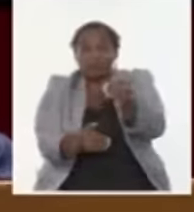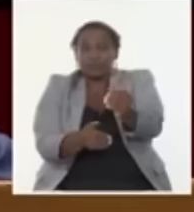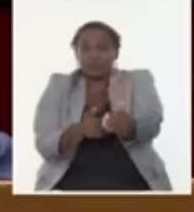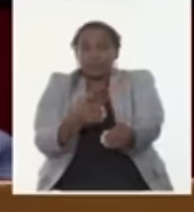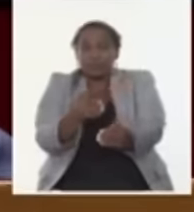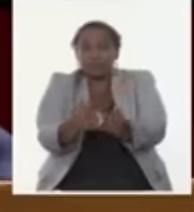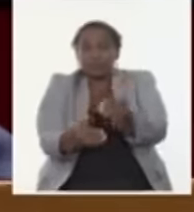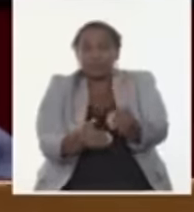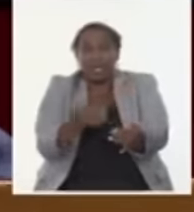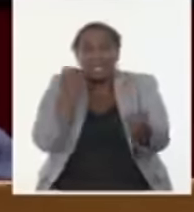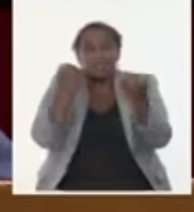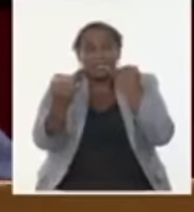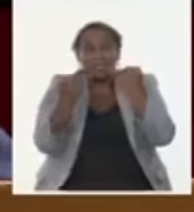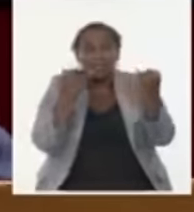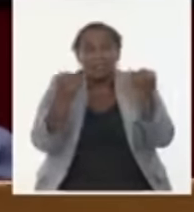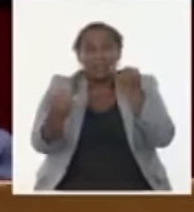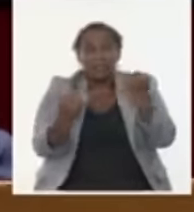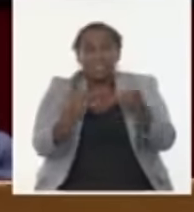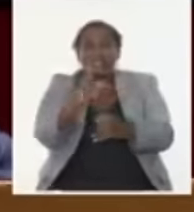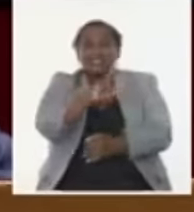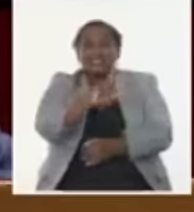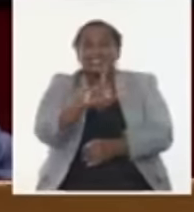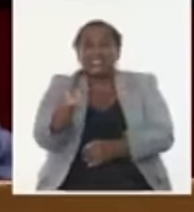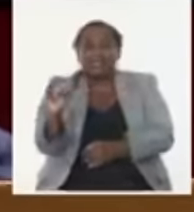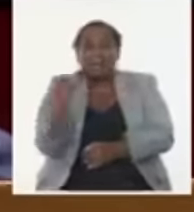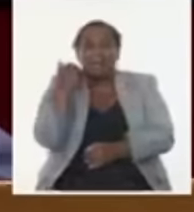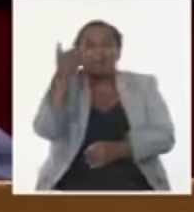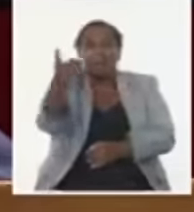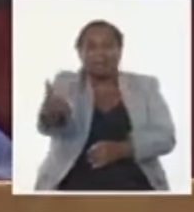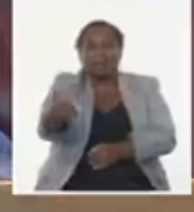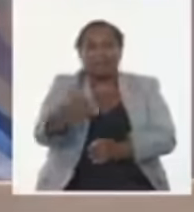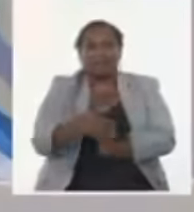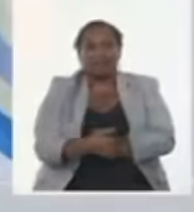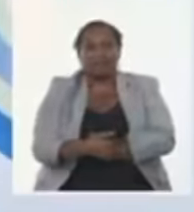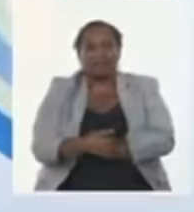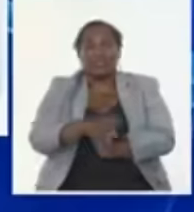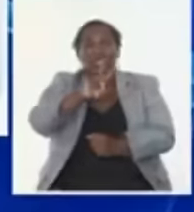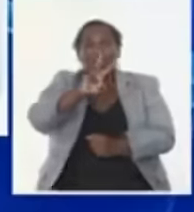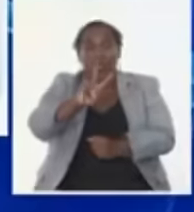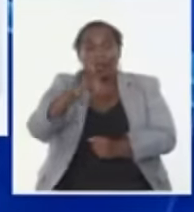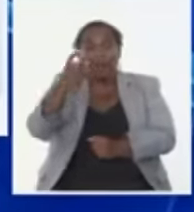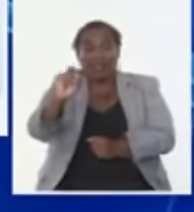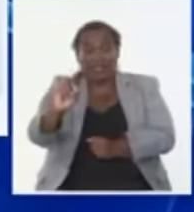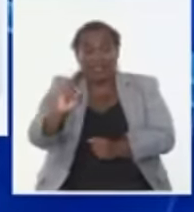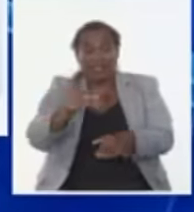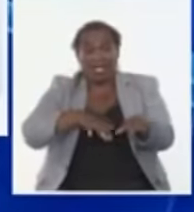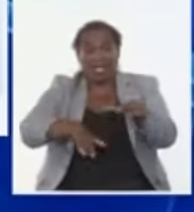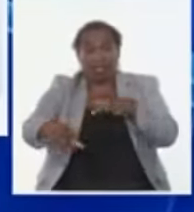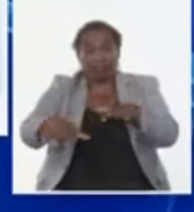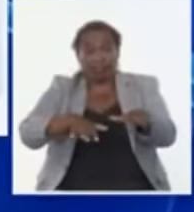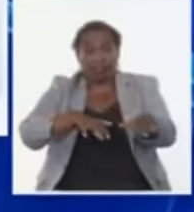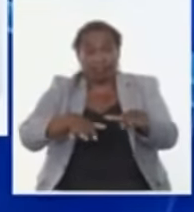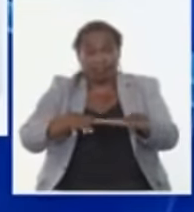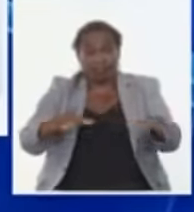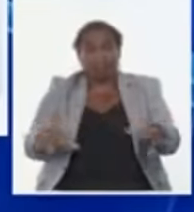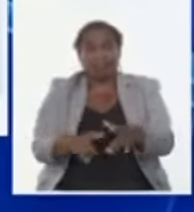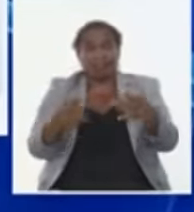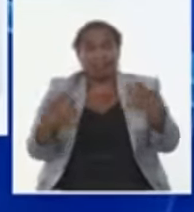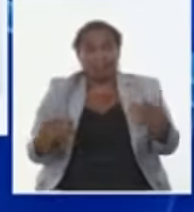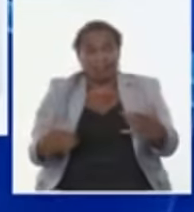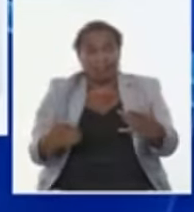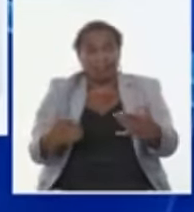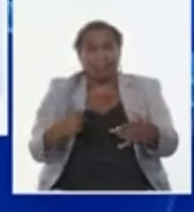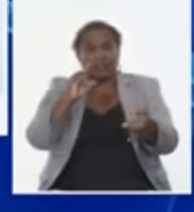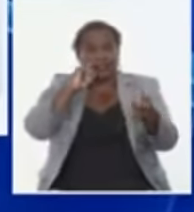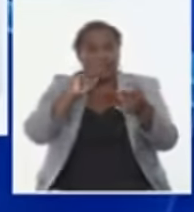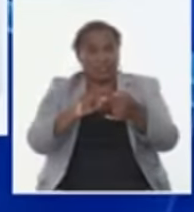se identificaron 100 proyecciones y 220 acciones para el cumplimiento de los